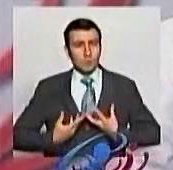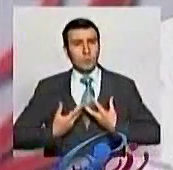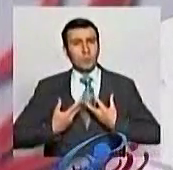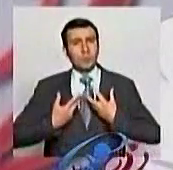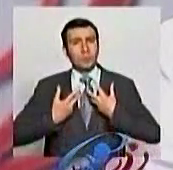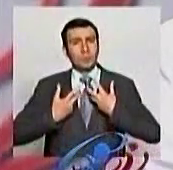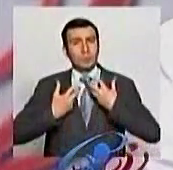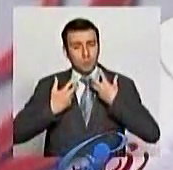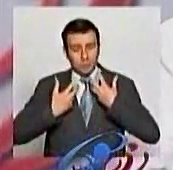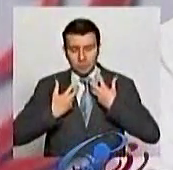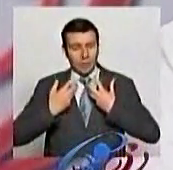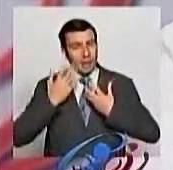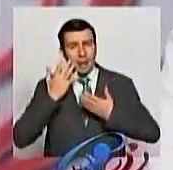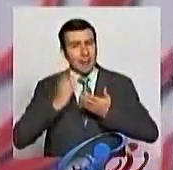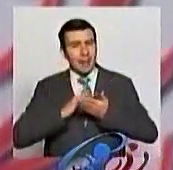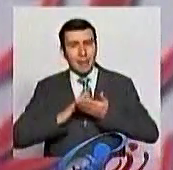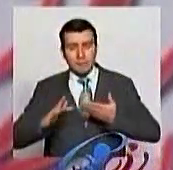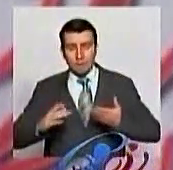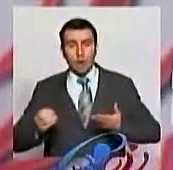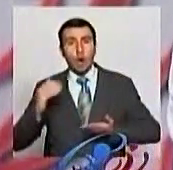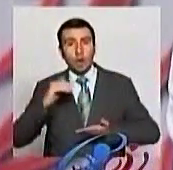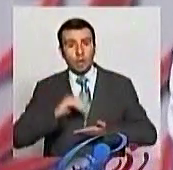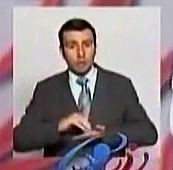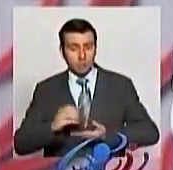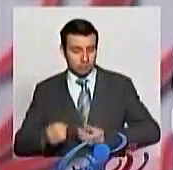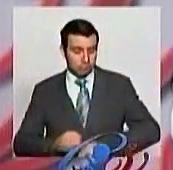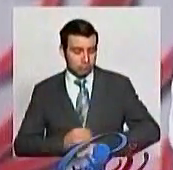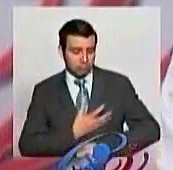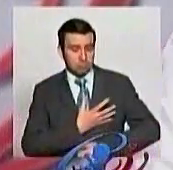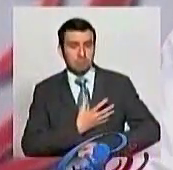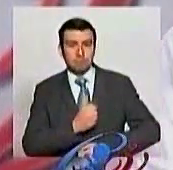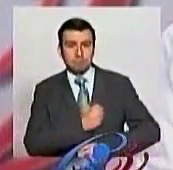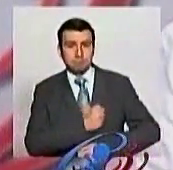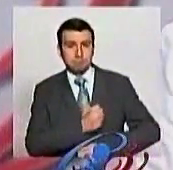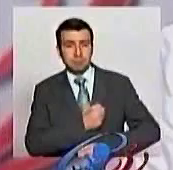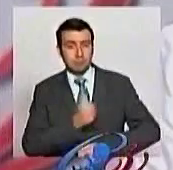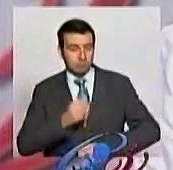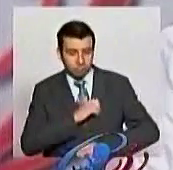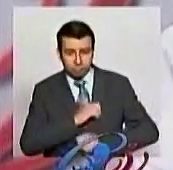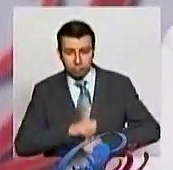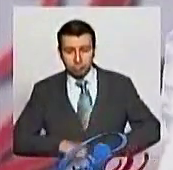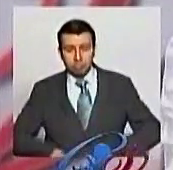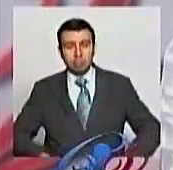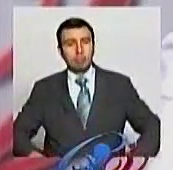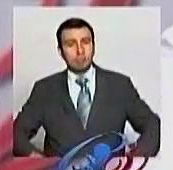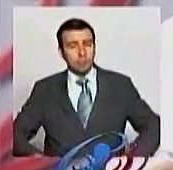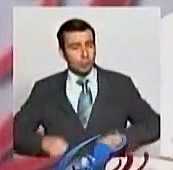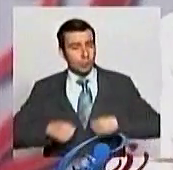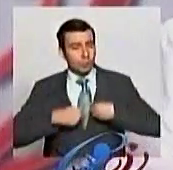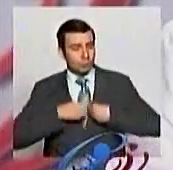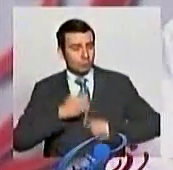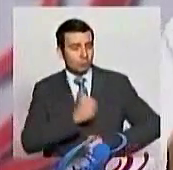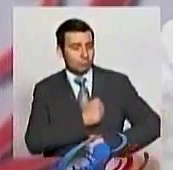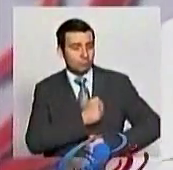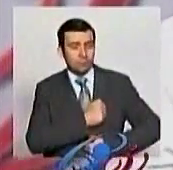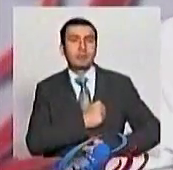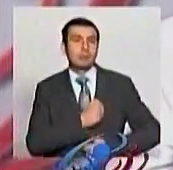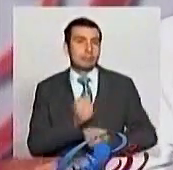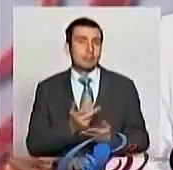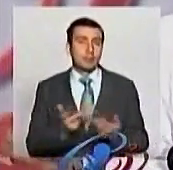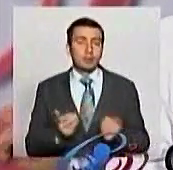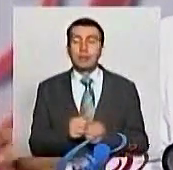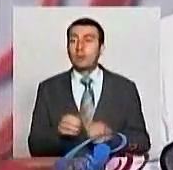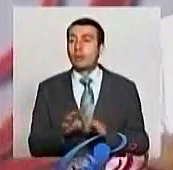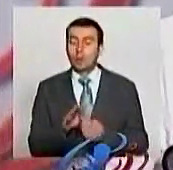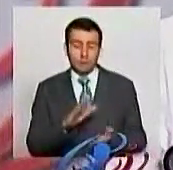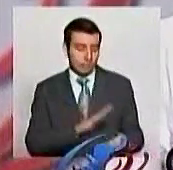quite los tóxicos, la oxigene y vuelva y la meta otra vez al corazón, ¿cierto? Por eso es importante y nosotros ponemos en los dos